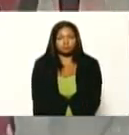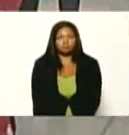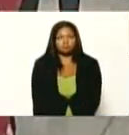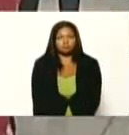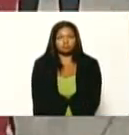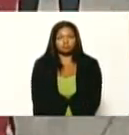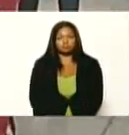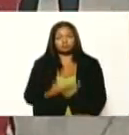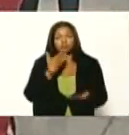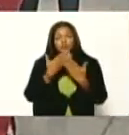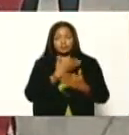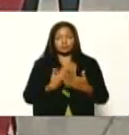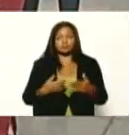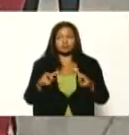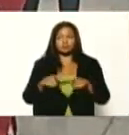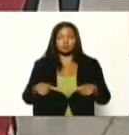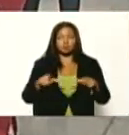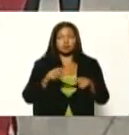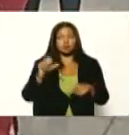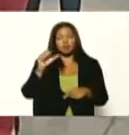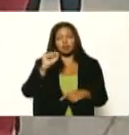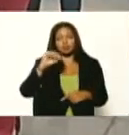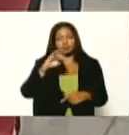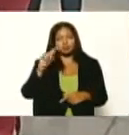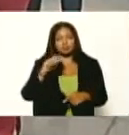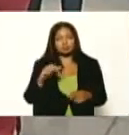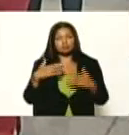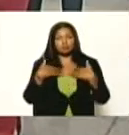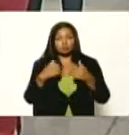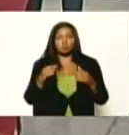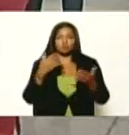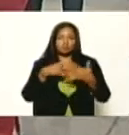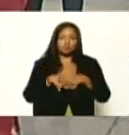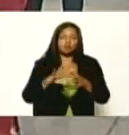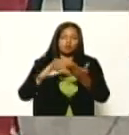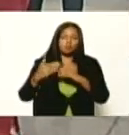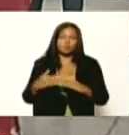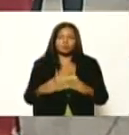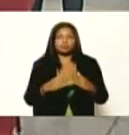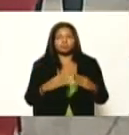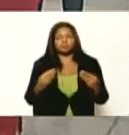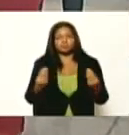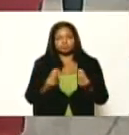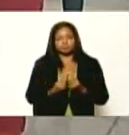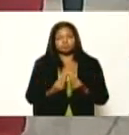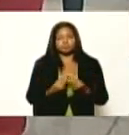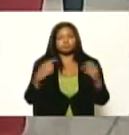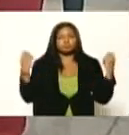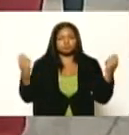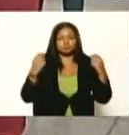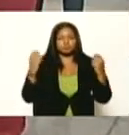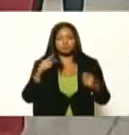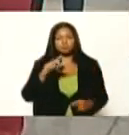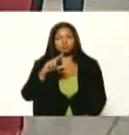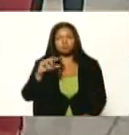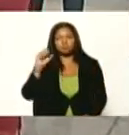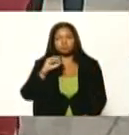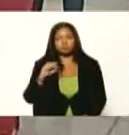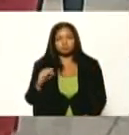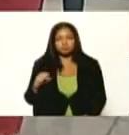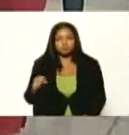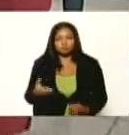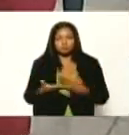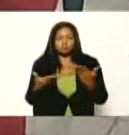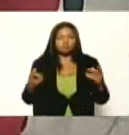Presidente, acá en este ACI, que es un área de salud integral comunitaria, aquí junto con las promotoras Luisa y todas las